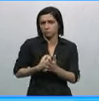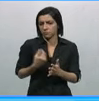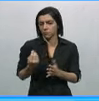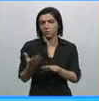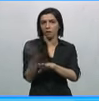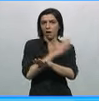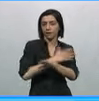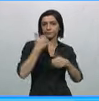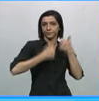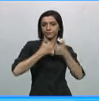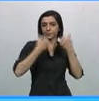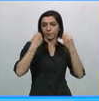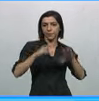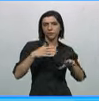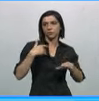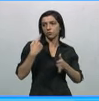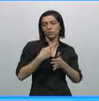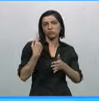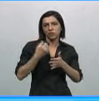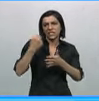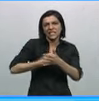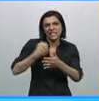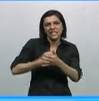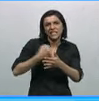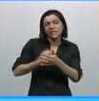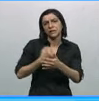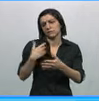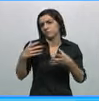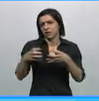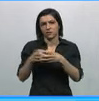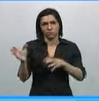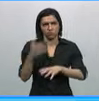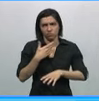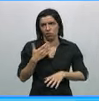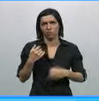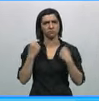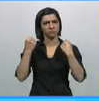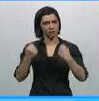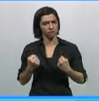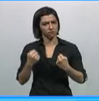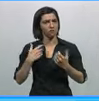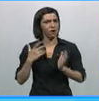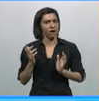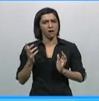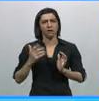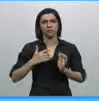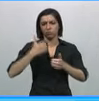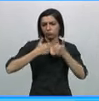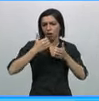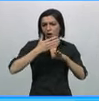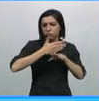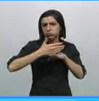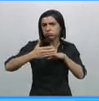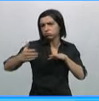que empezó el torneo con todo el plantel luchando y tratando de hacer un buen torneo. Creo que lo